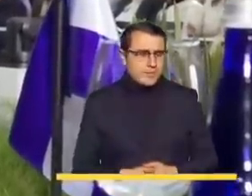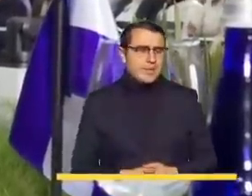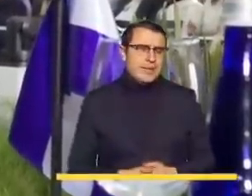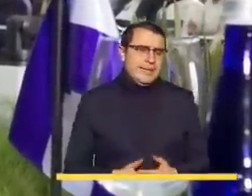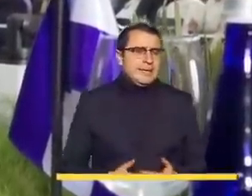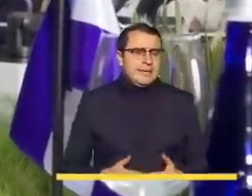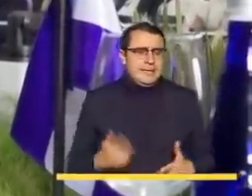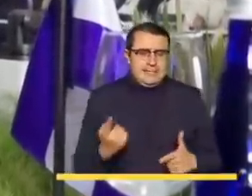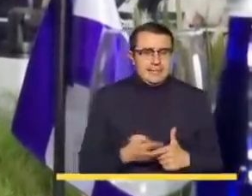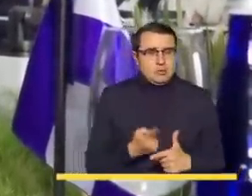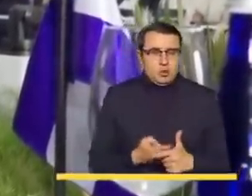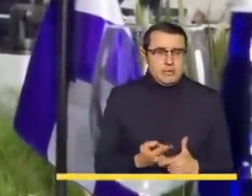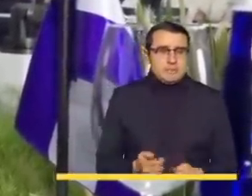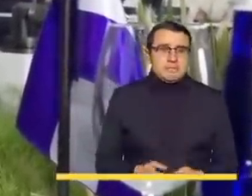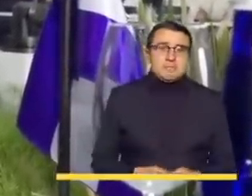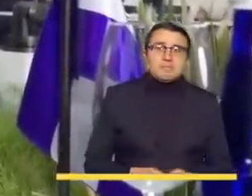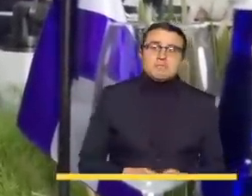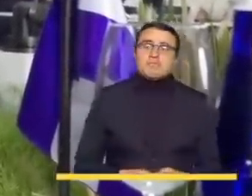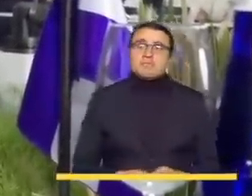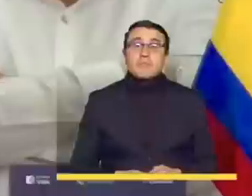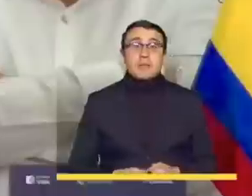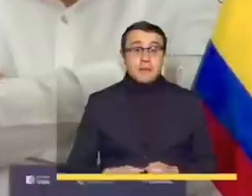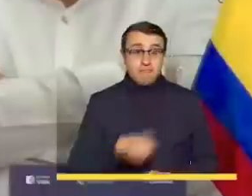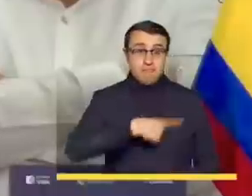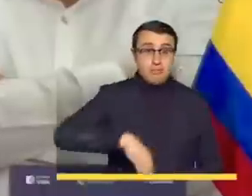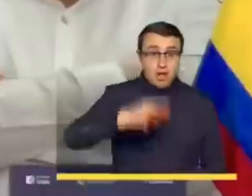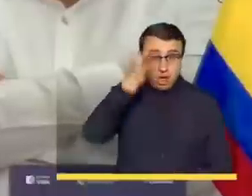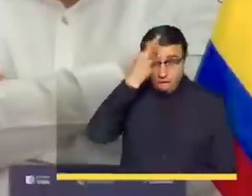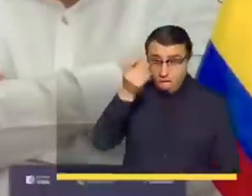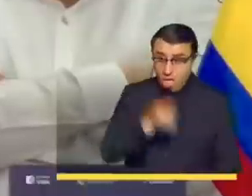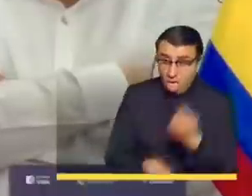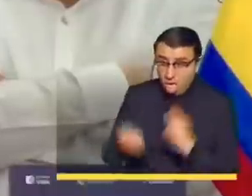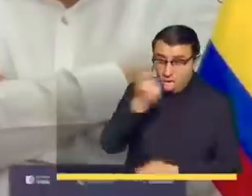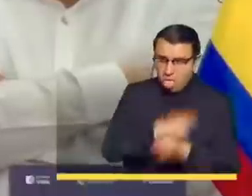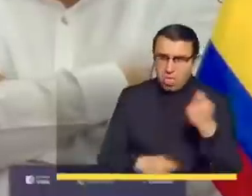Entonces, ¿qué hacemos frente al mercado de las drogas?